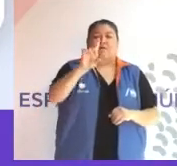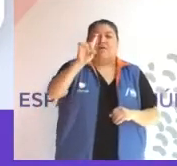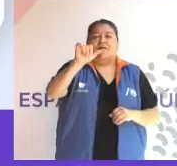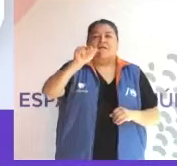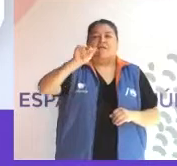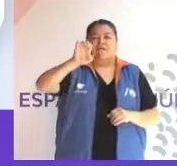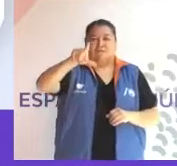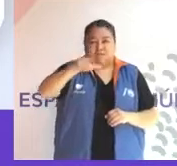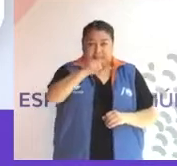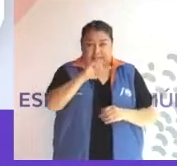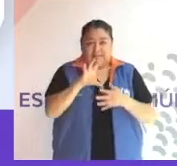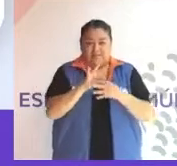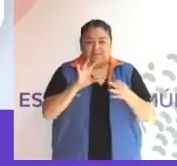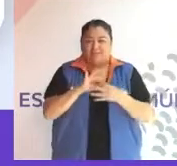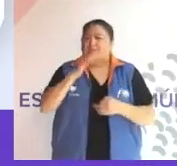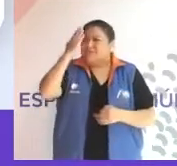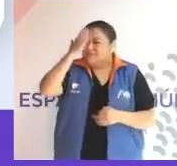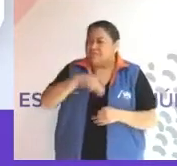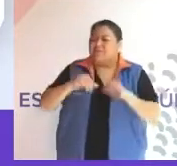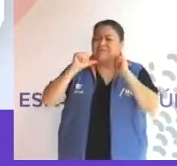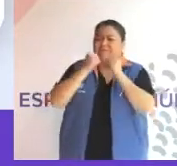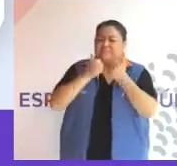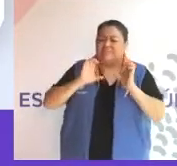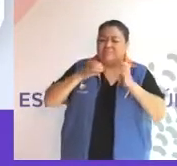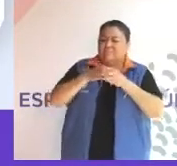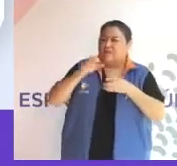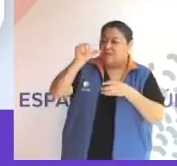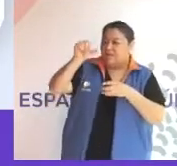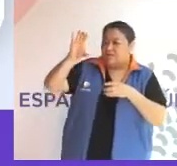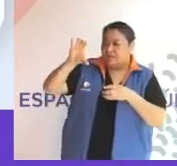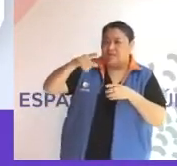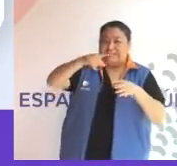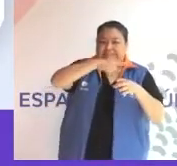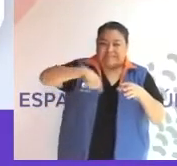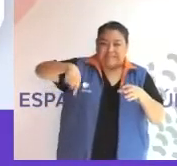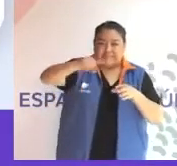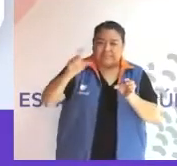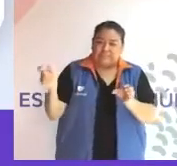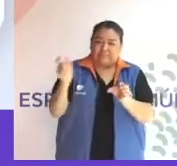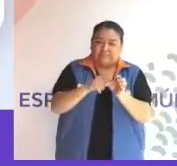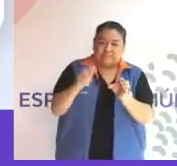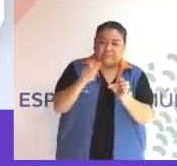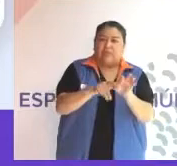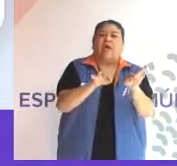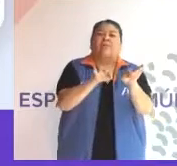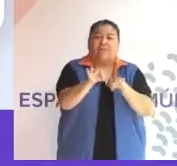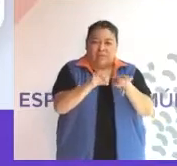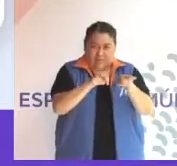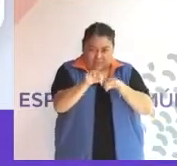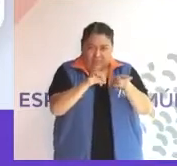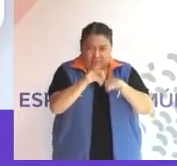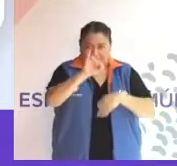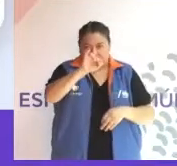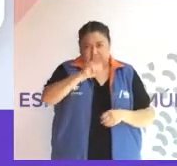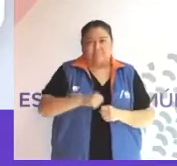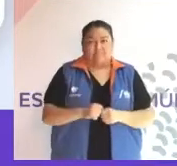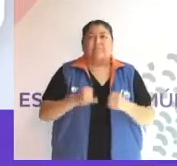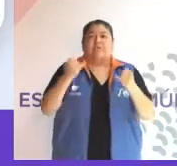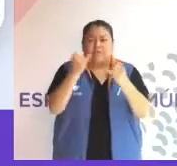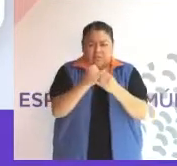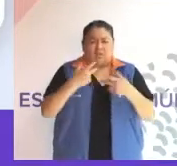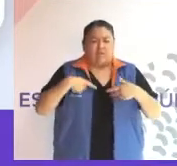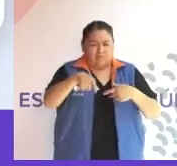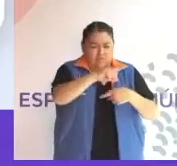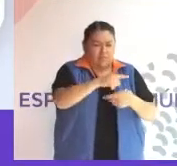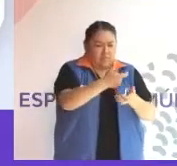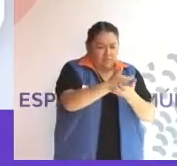nos comenta que las organizaciones de la sociedad civil son fuente de empleo a nivel nacional y que de manera remunerada participan